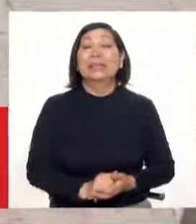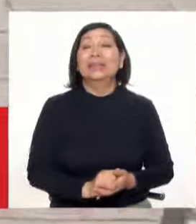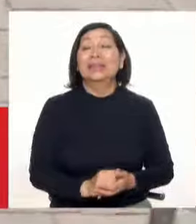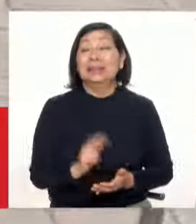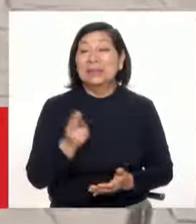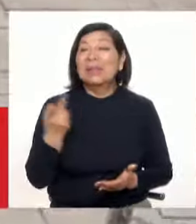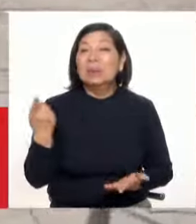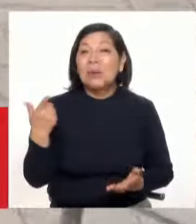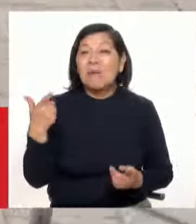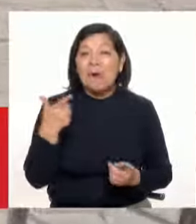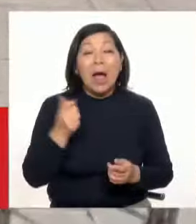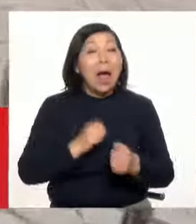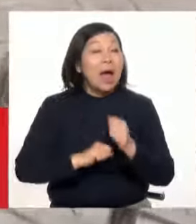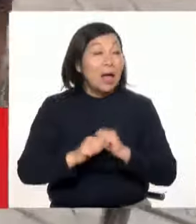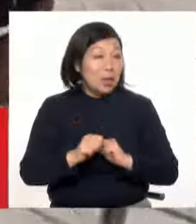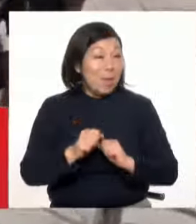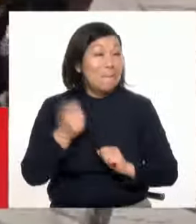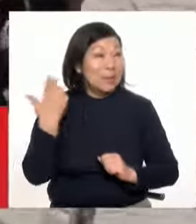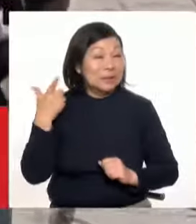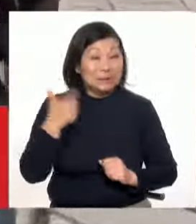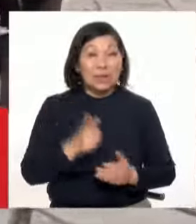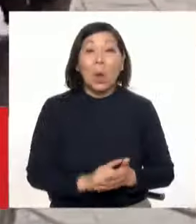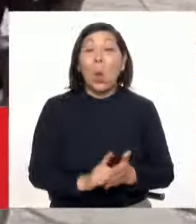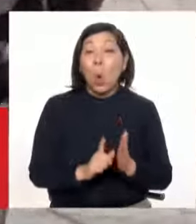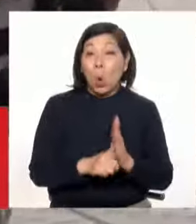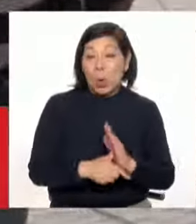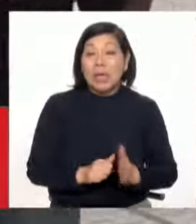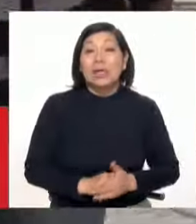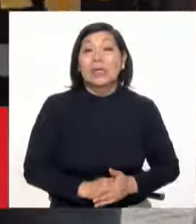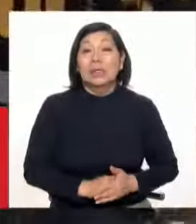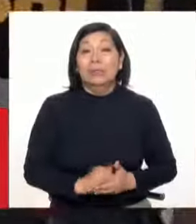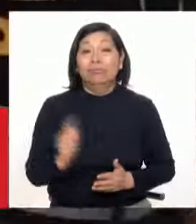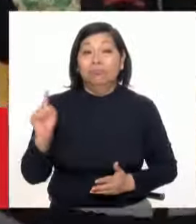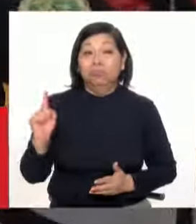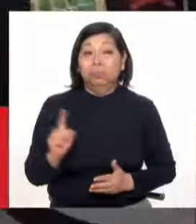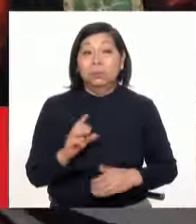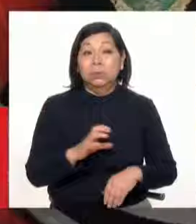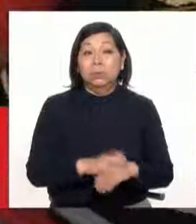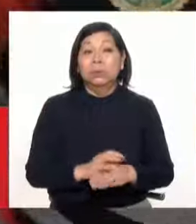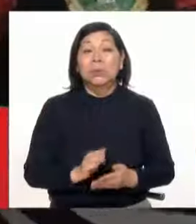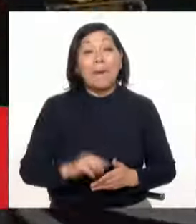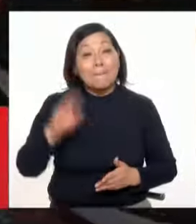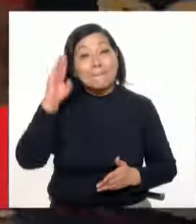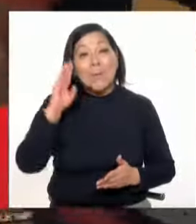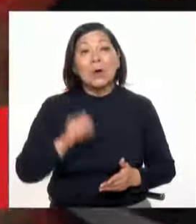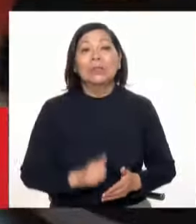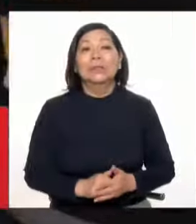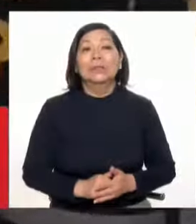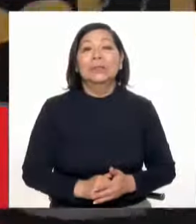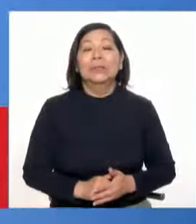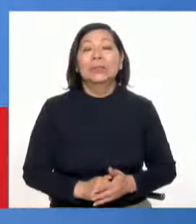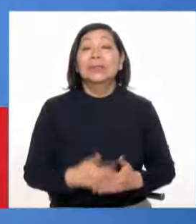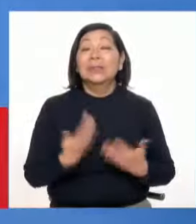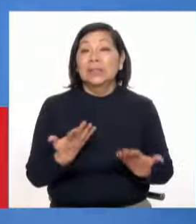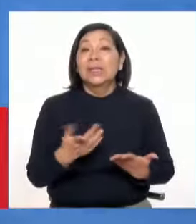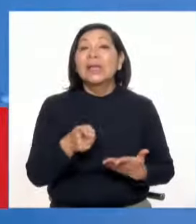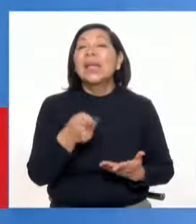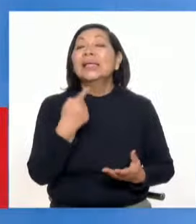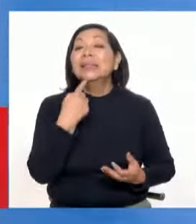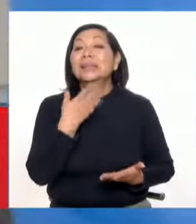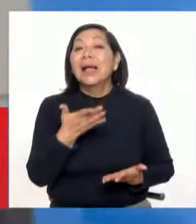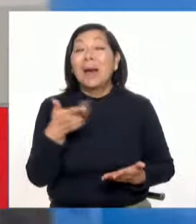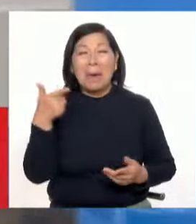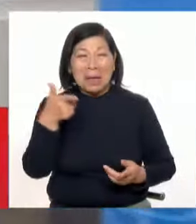delincuente fue abatido en junio del año pasado, luego de que se realice una intervención policial porque era acusado